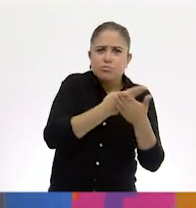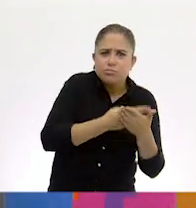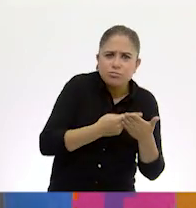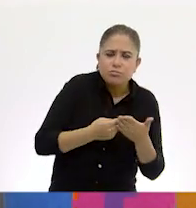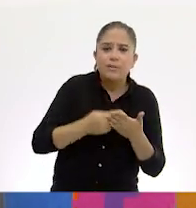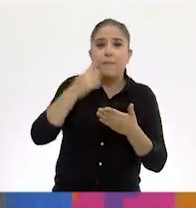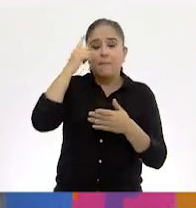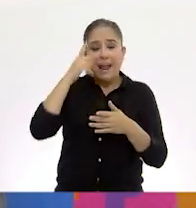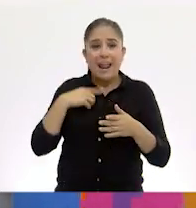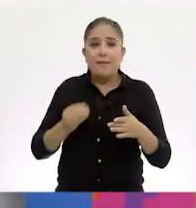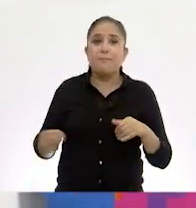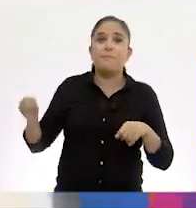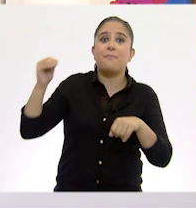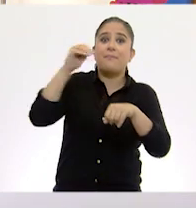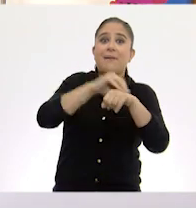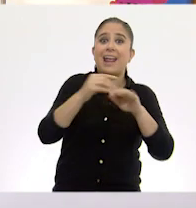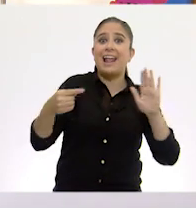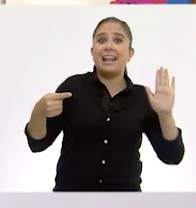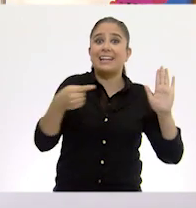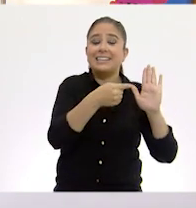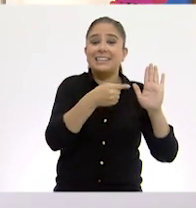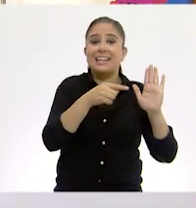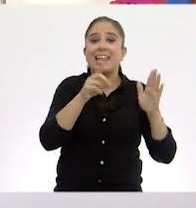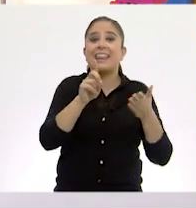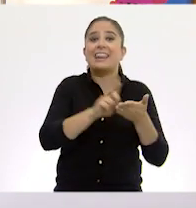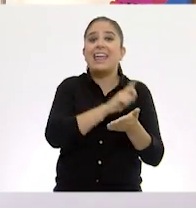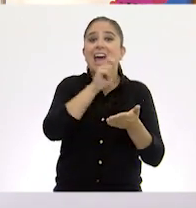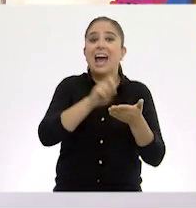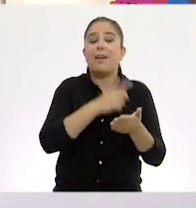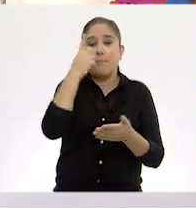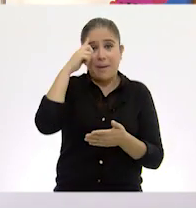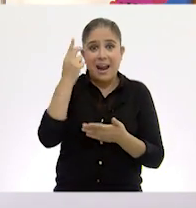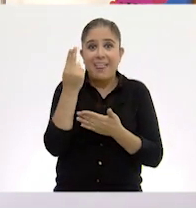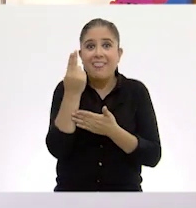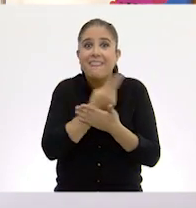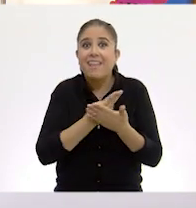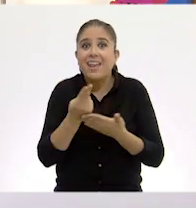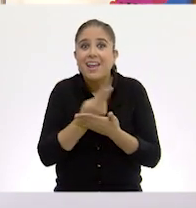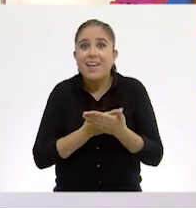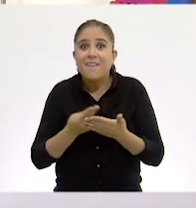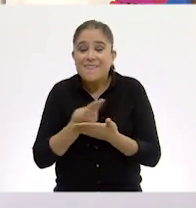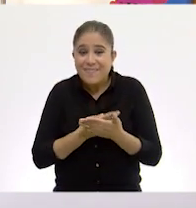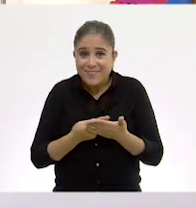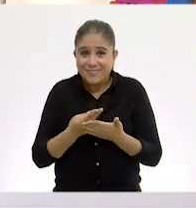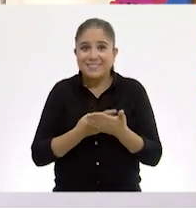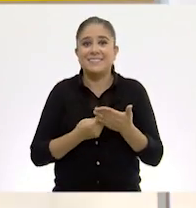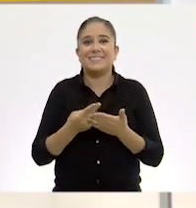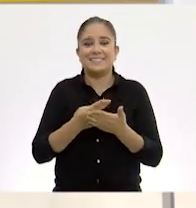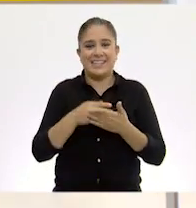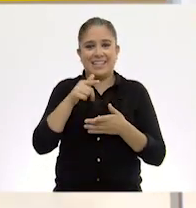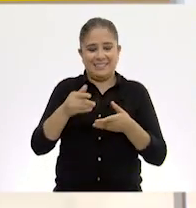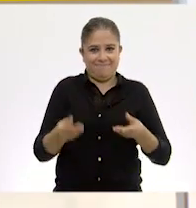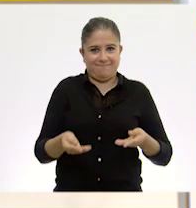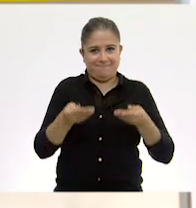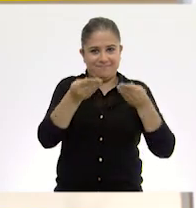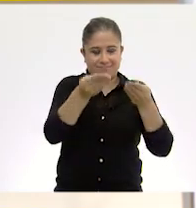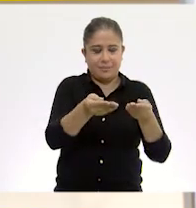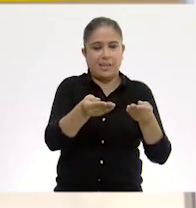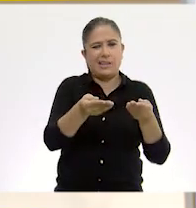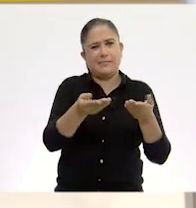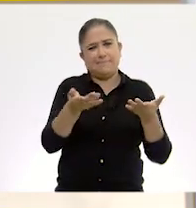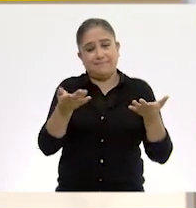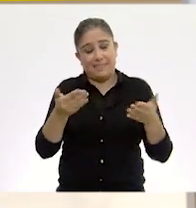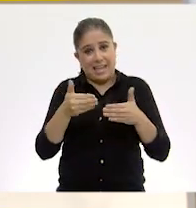integrarlos en nuestro diario. Ajá. De dibujos. ¿Sí? Muy bien, aquí lo vamos a entregar. Pero para